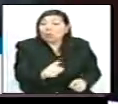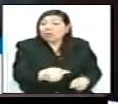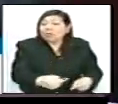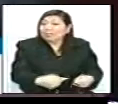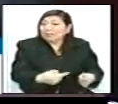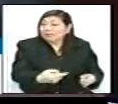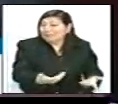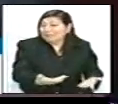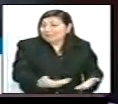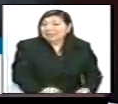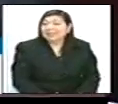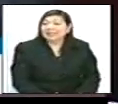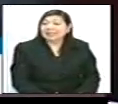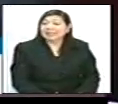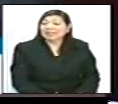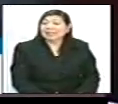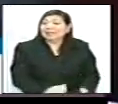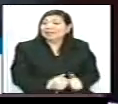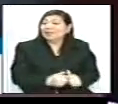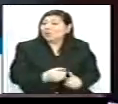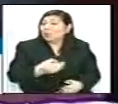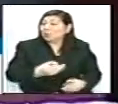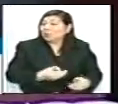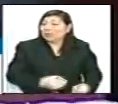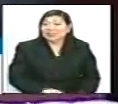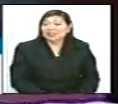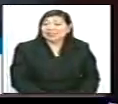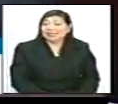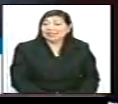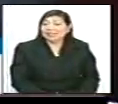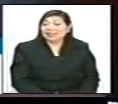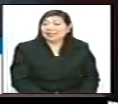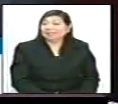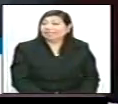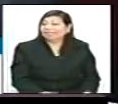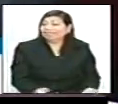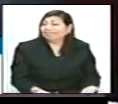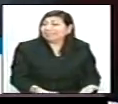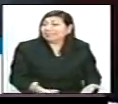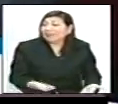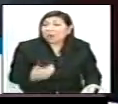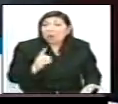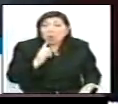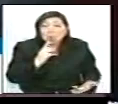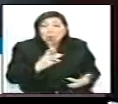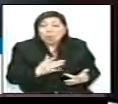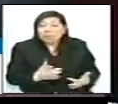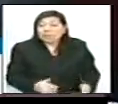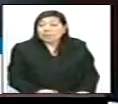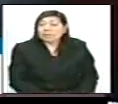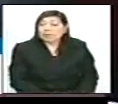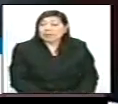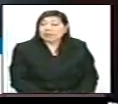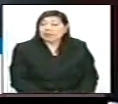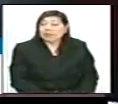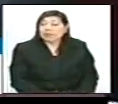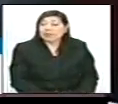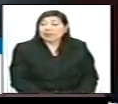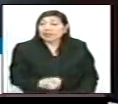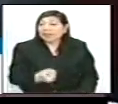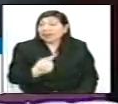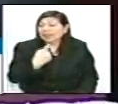debate de las reformas judiciales. O sea, gato en el despensero, pues.